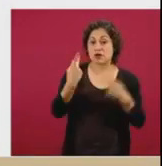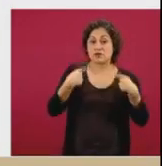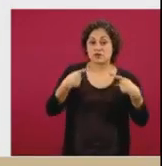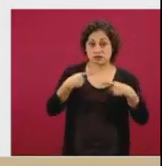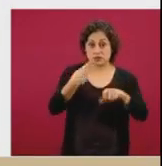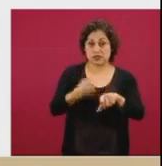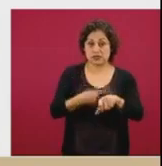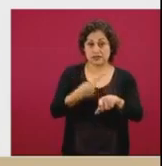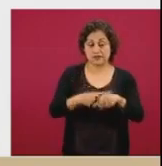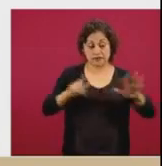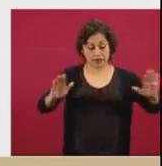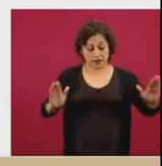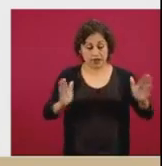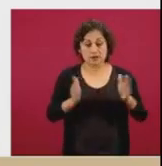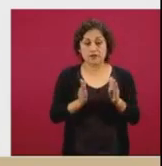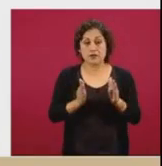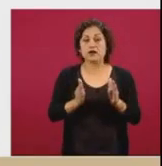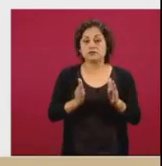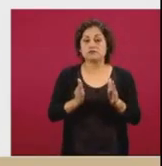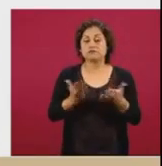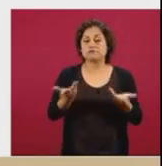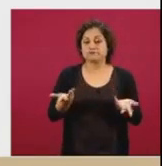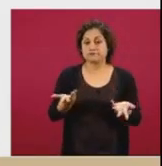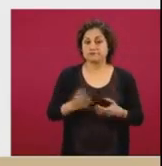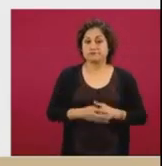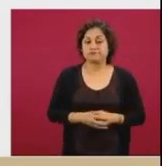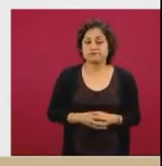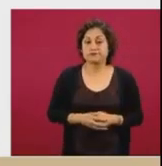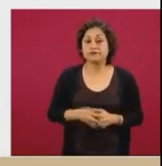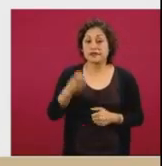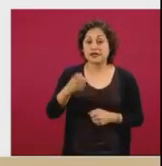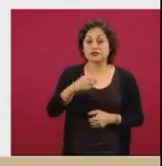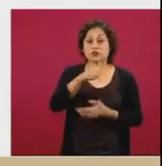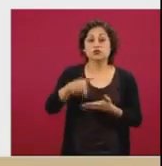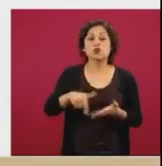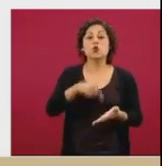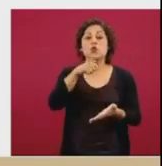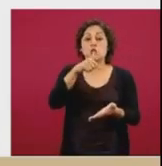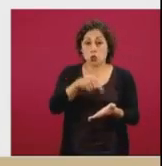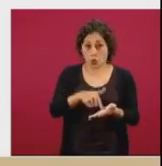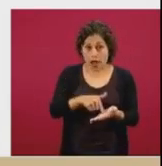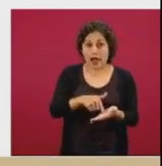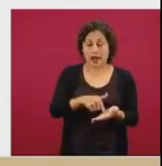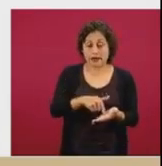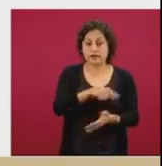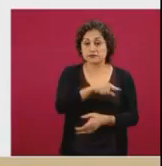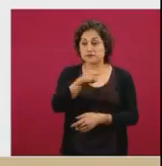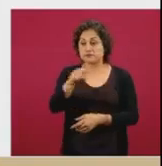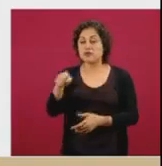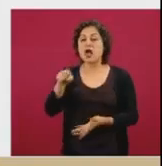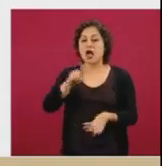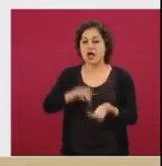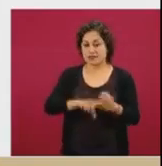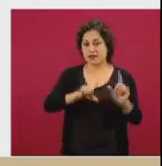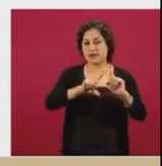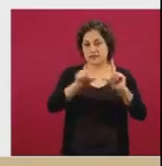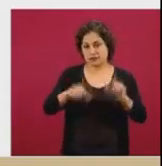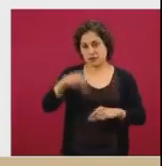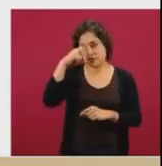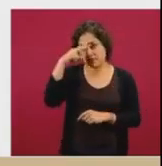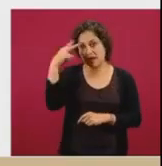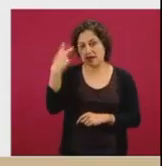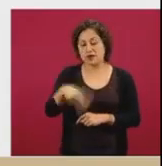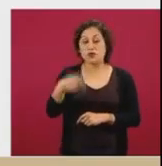2020. En estas, lamentablemente, zonas endémicas que seguimos teniendo en México, pero ustedes ven,